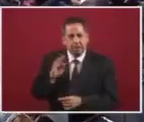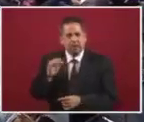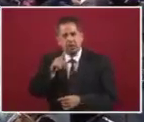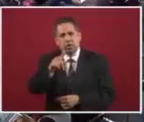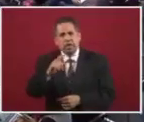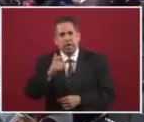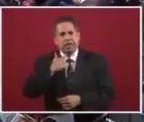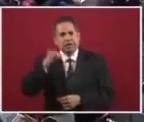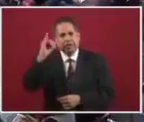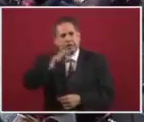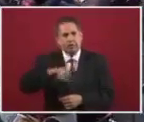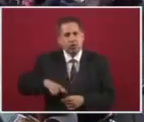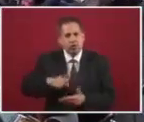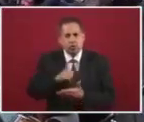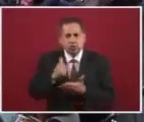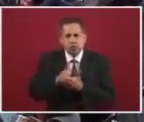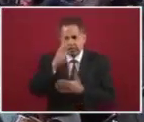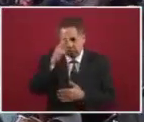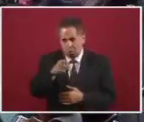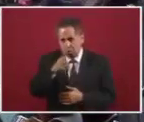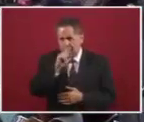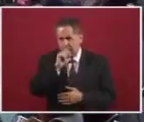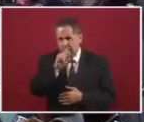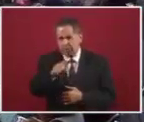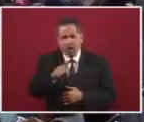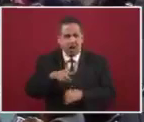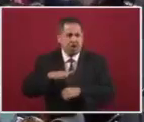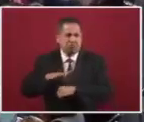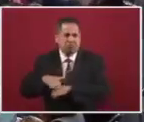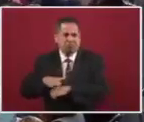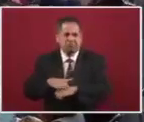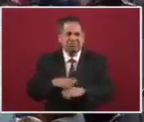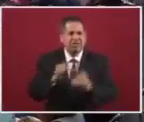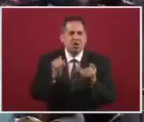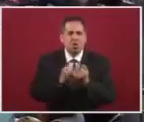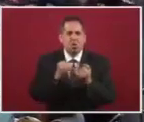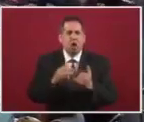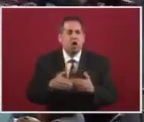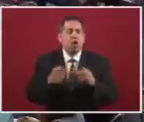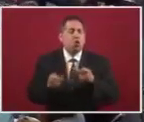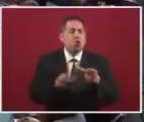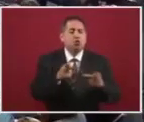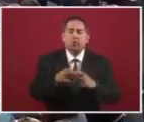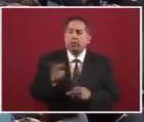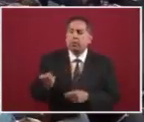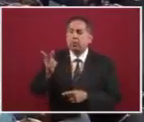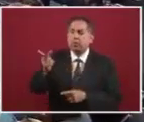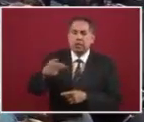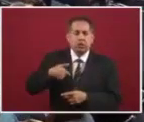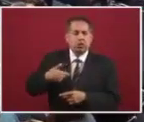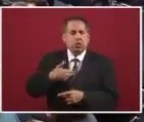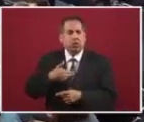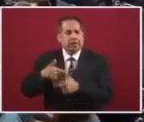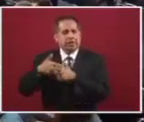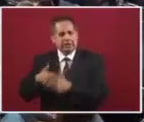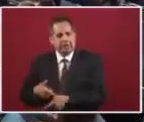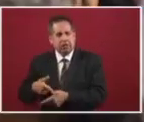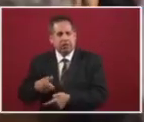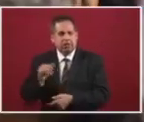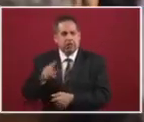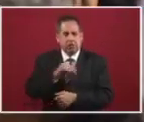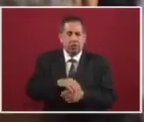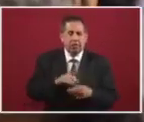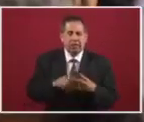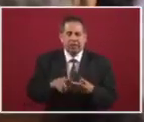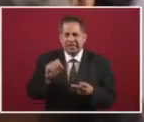jefe de gobierno de la Ciudad de México, usted también convocó a una especie de consulta para que renovaran o no su mandato. Y para el director del